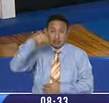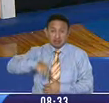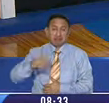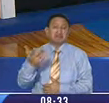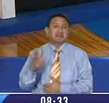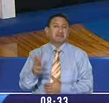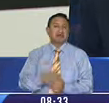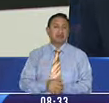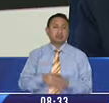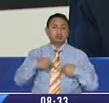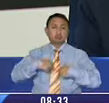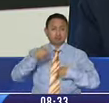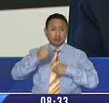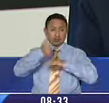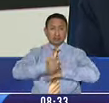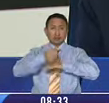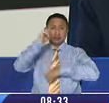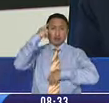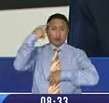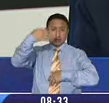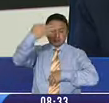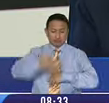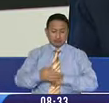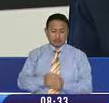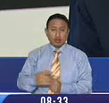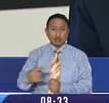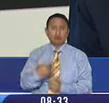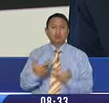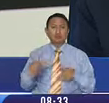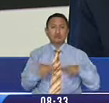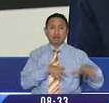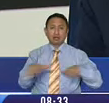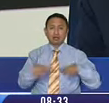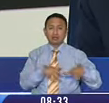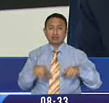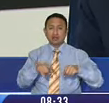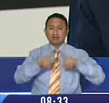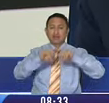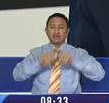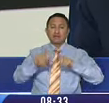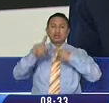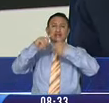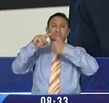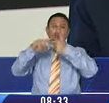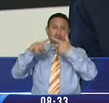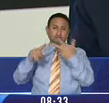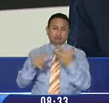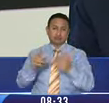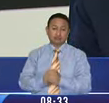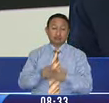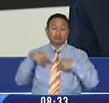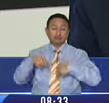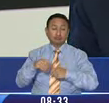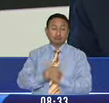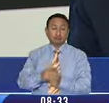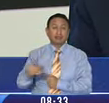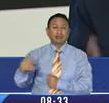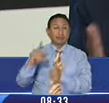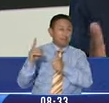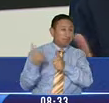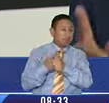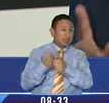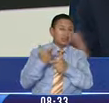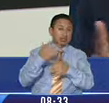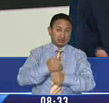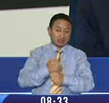en el cual se exija al gobierno que cumpla con muchas de las acciones que tiene que hacerlo en los diferentes aspectos y de manera particular en la seguridad. Pero